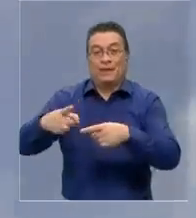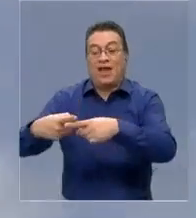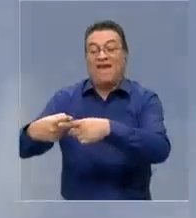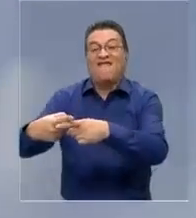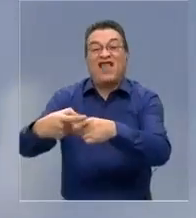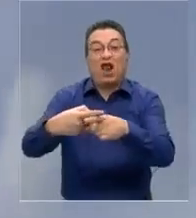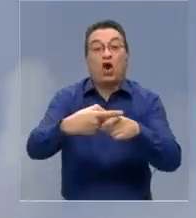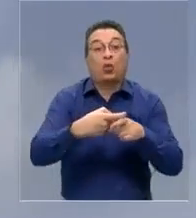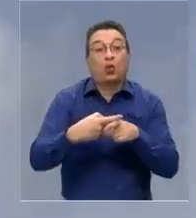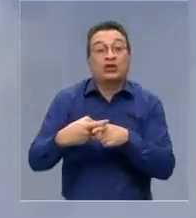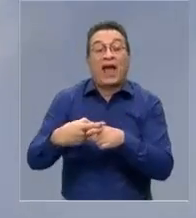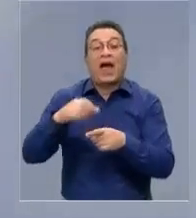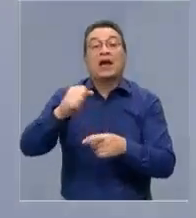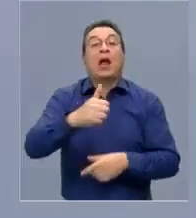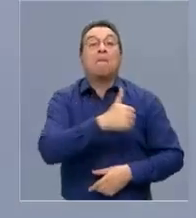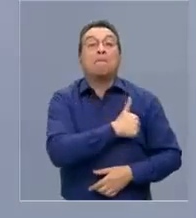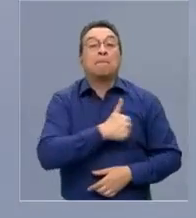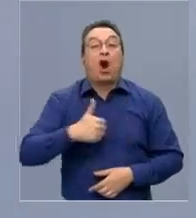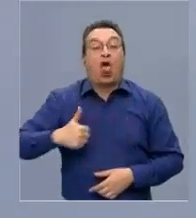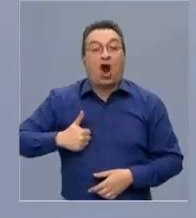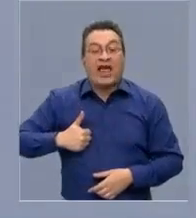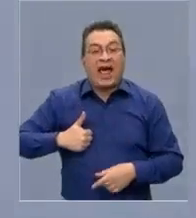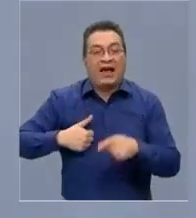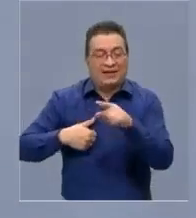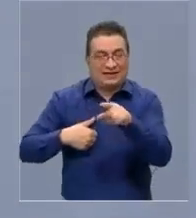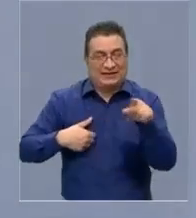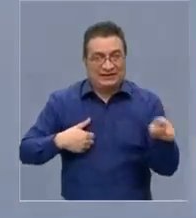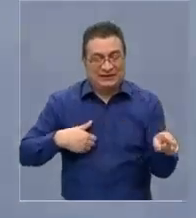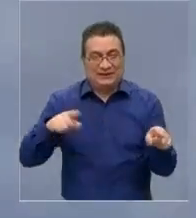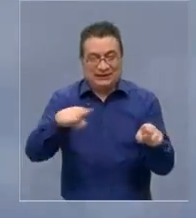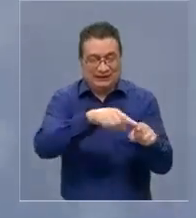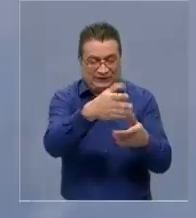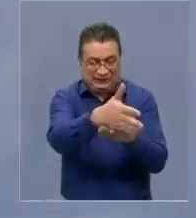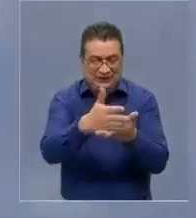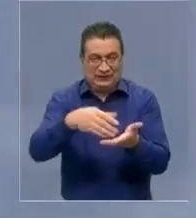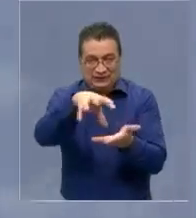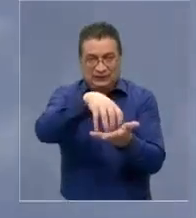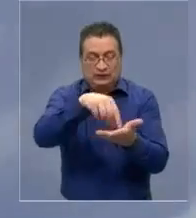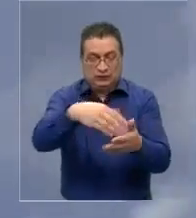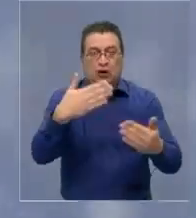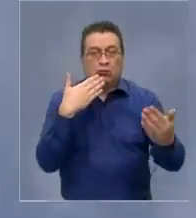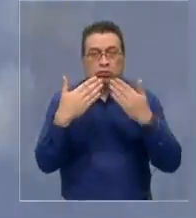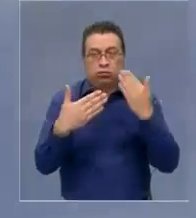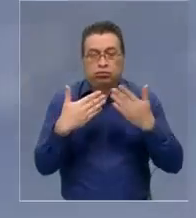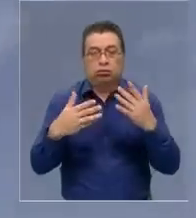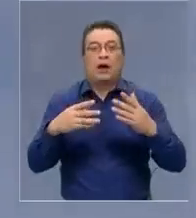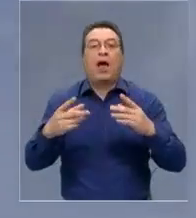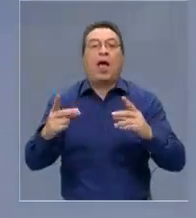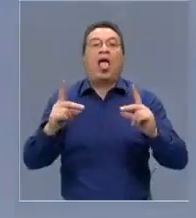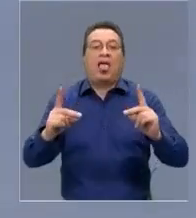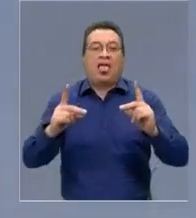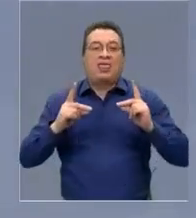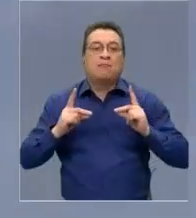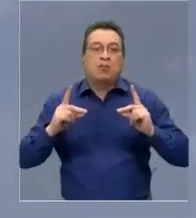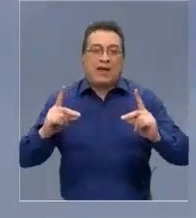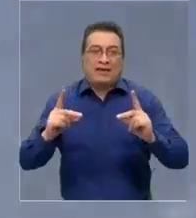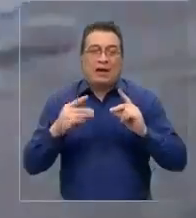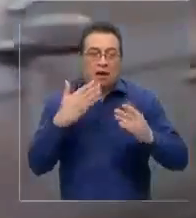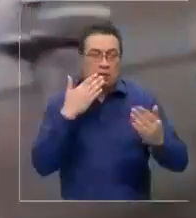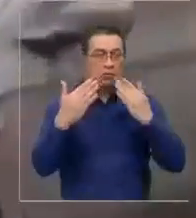y Polonia. Veamos qué está ocurriendo, porque pese a la guerra, pese a los bombardeos, la diplomacia sigue actuando en esta crisis.